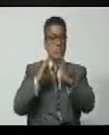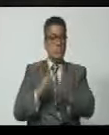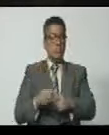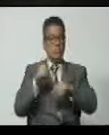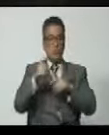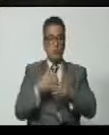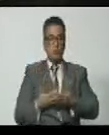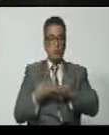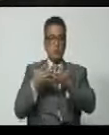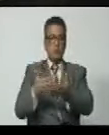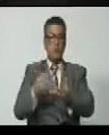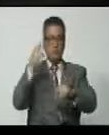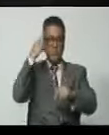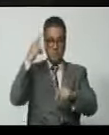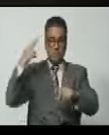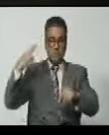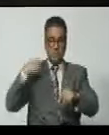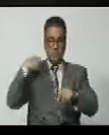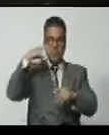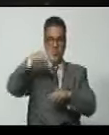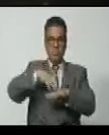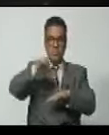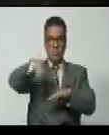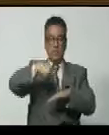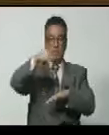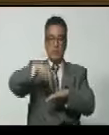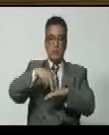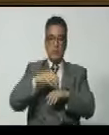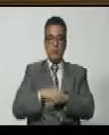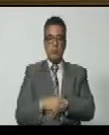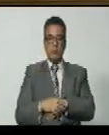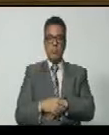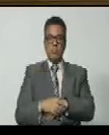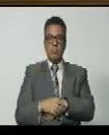les son concedidos los honores del Panteón Nacional.